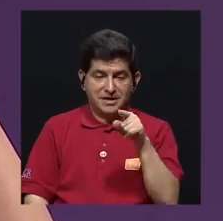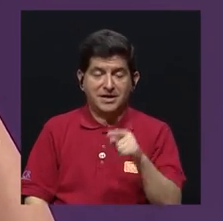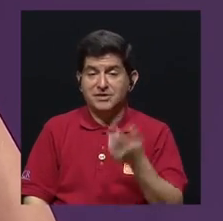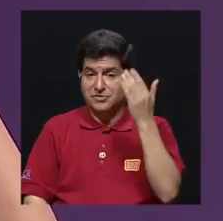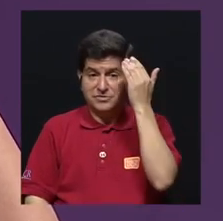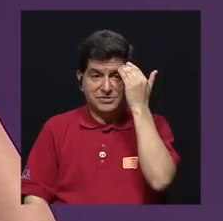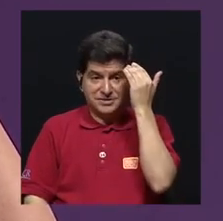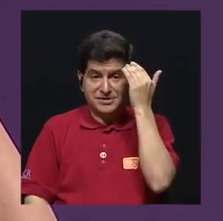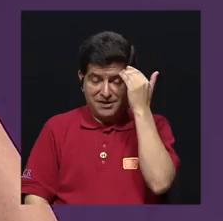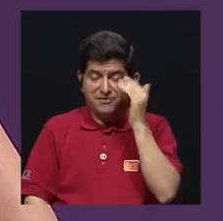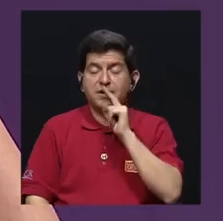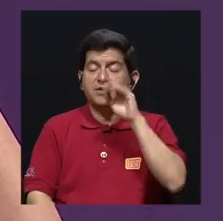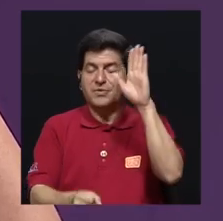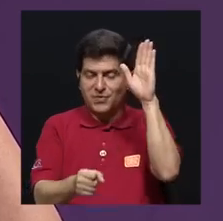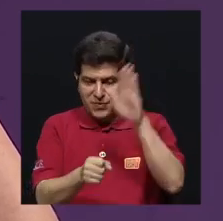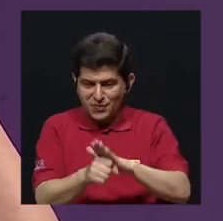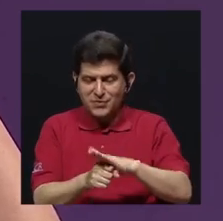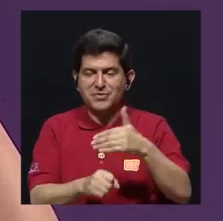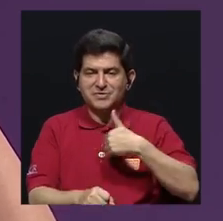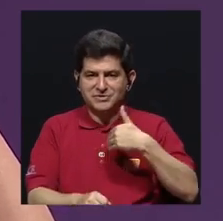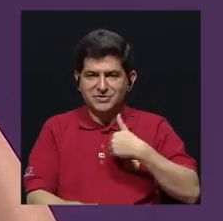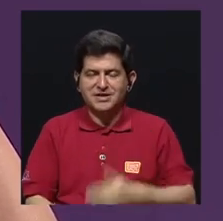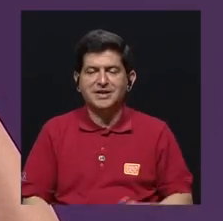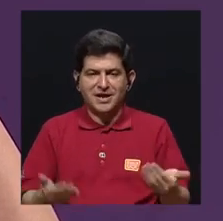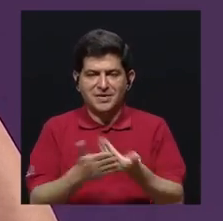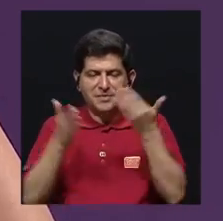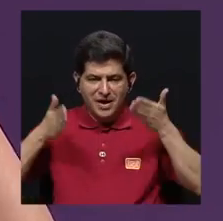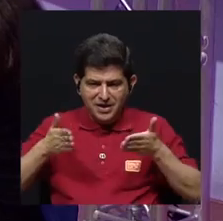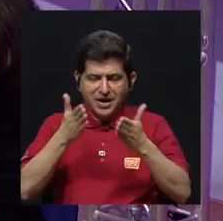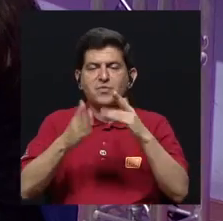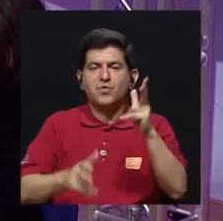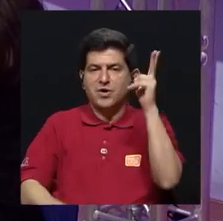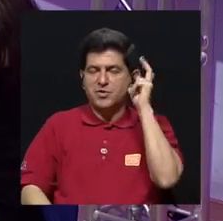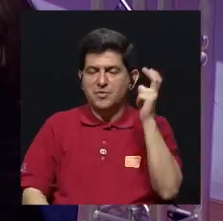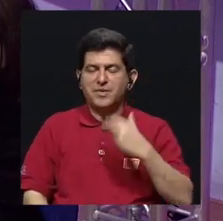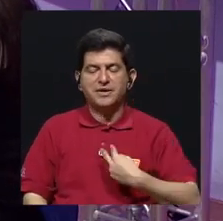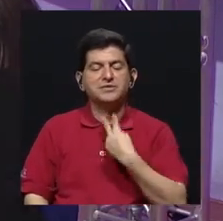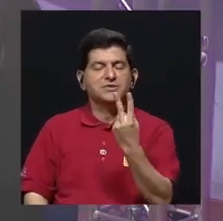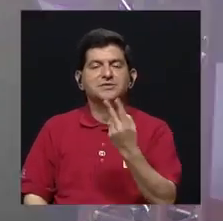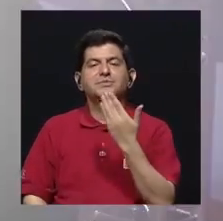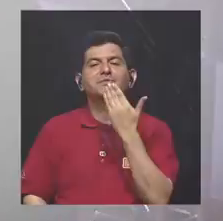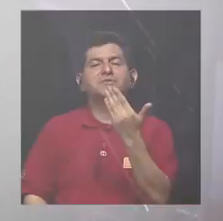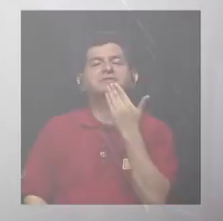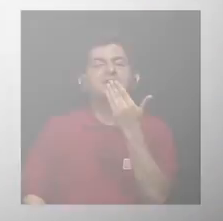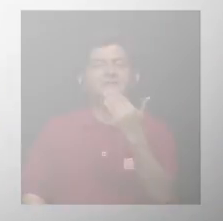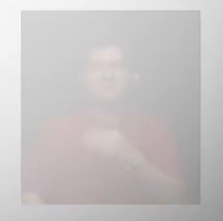también comprometido a abrir nuevos caminos para que también se escuche nuestra voz. Muchas gracias.